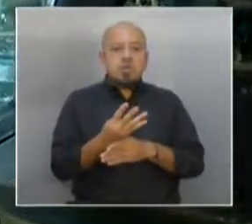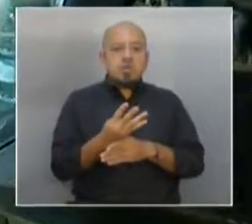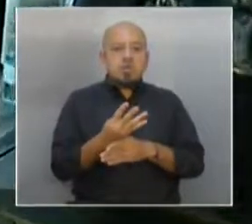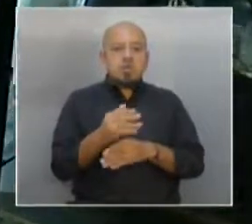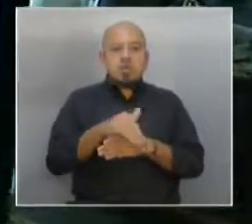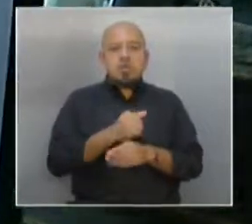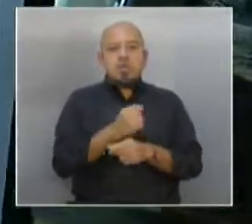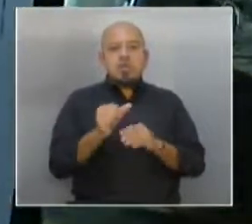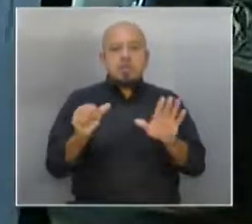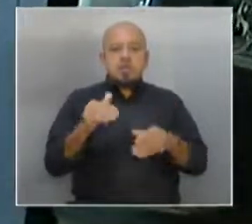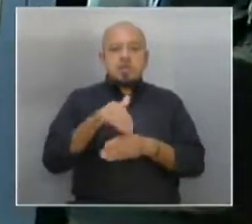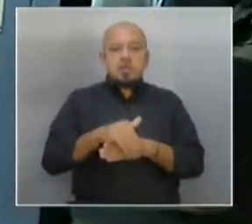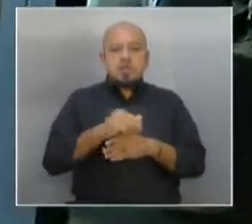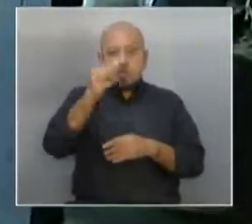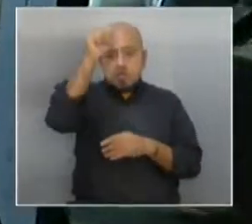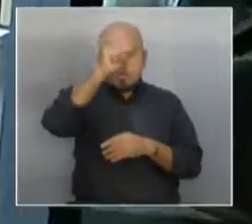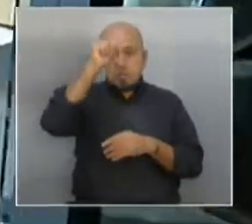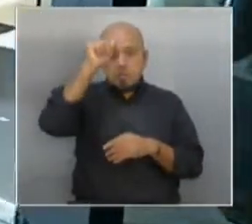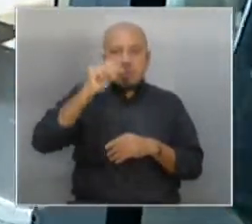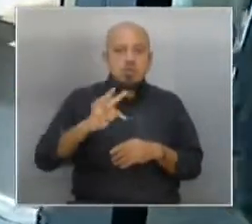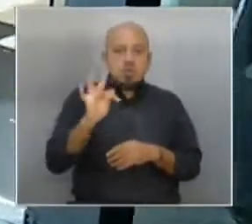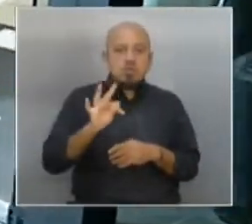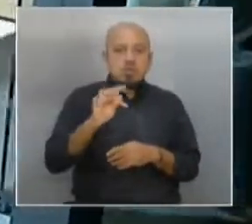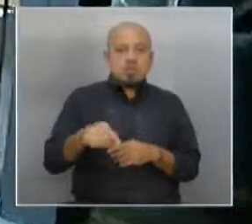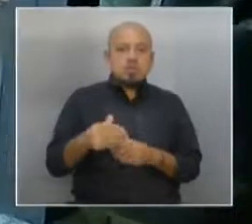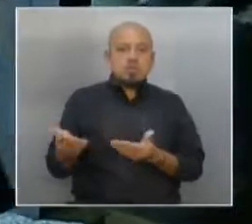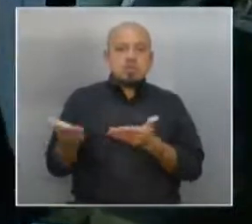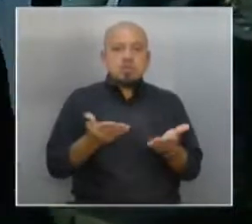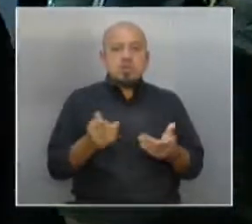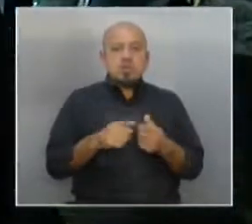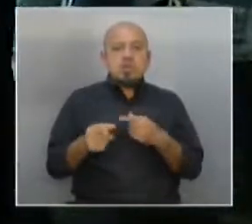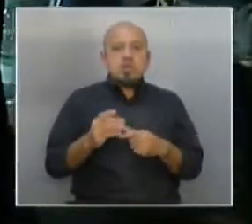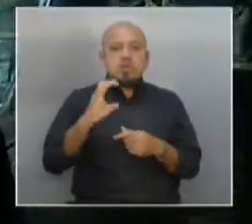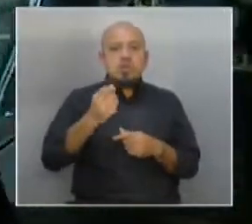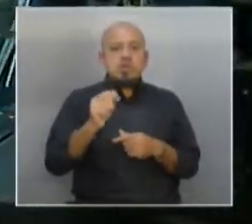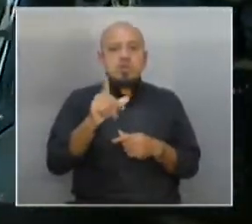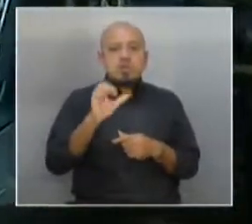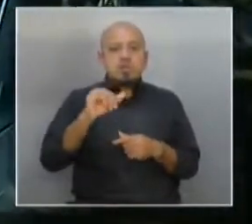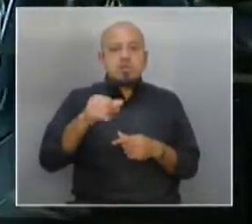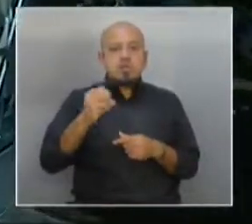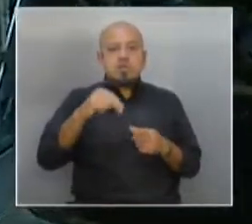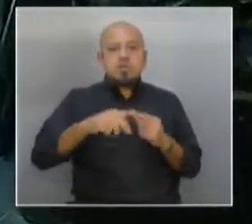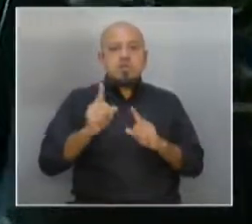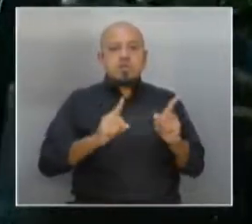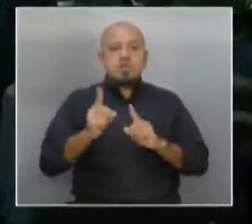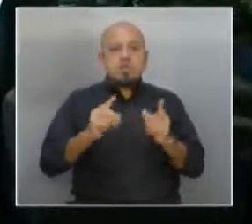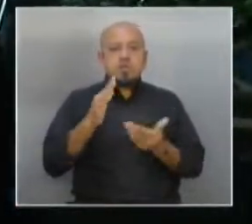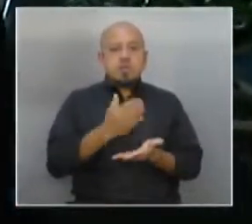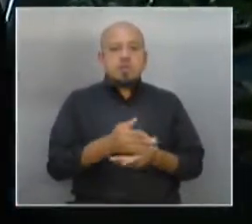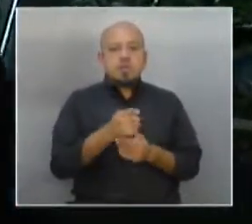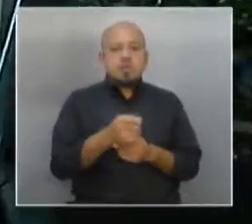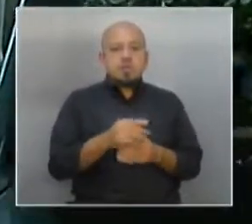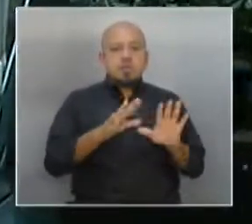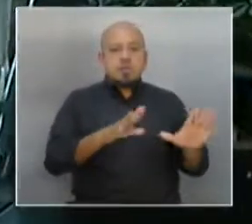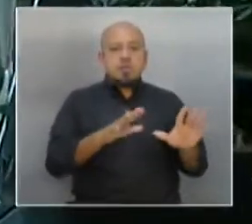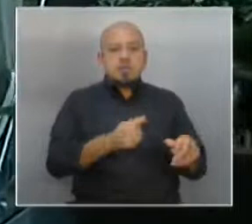horas. El domingo también sumamos un taller que nos invitaron al Callejón Feminista que se va a estar haciendo en el Callejón de la Universidad. Eso va a ser de 10